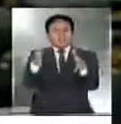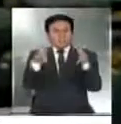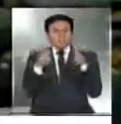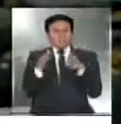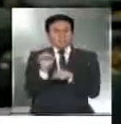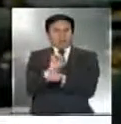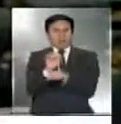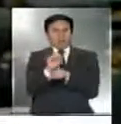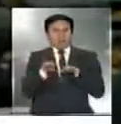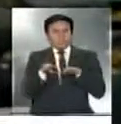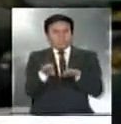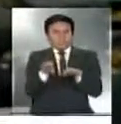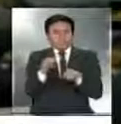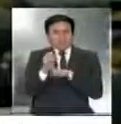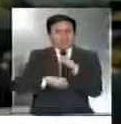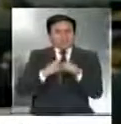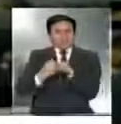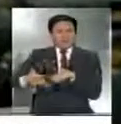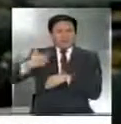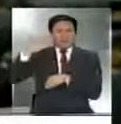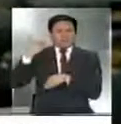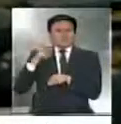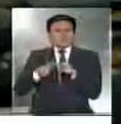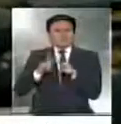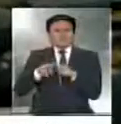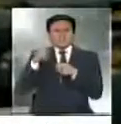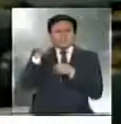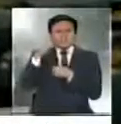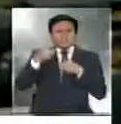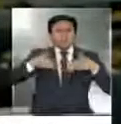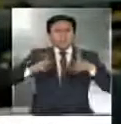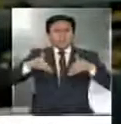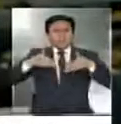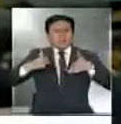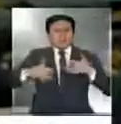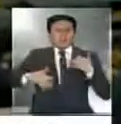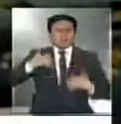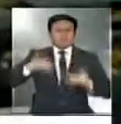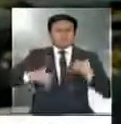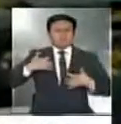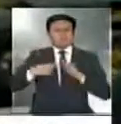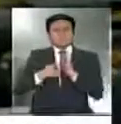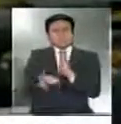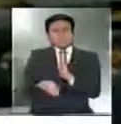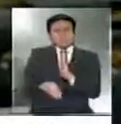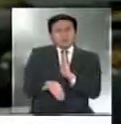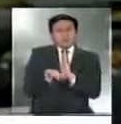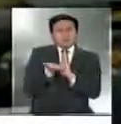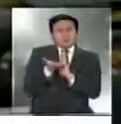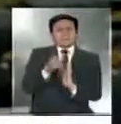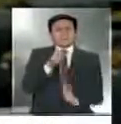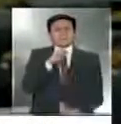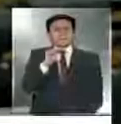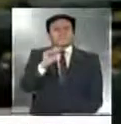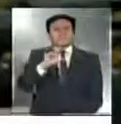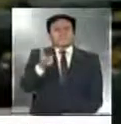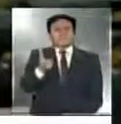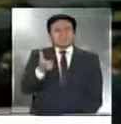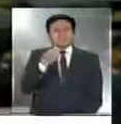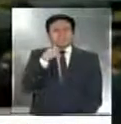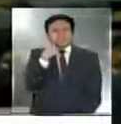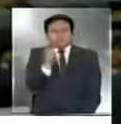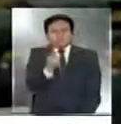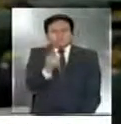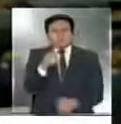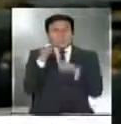y automovilistas quienes durante años han salido a las calles para expresar su descontento sobre las alzas insostenibles de los tags. La pregunta